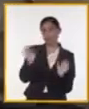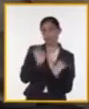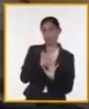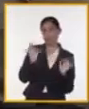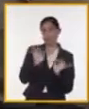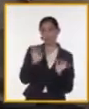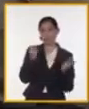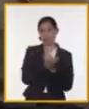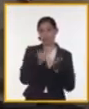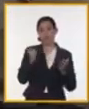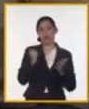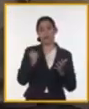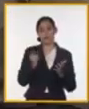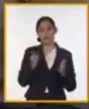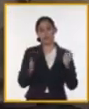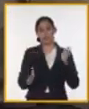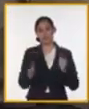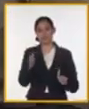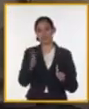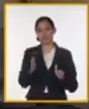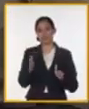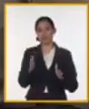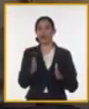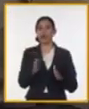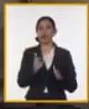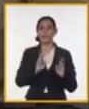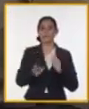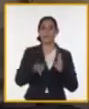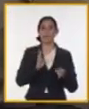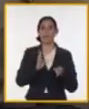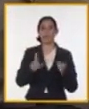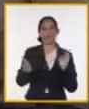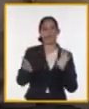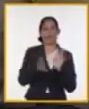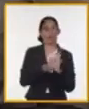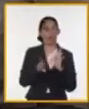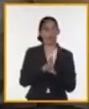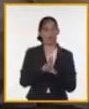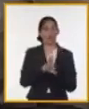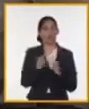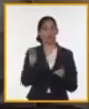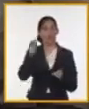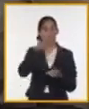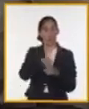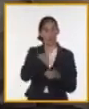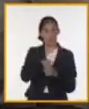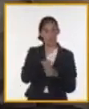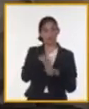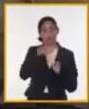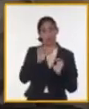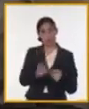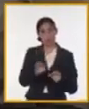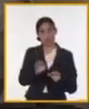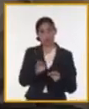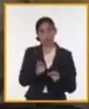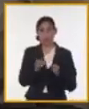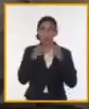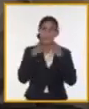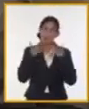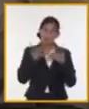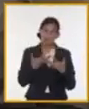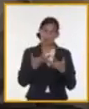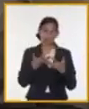el tiempo que transcurre de acuerdo al mandato de la propia ley, y así está en Gaceta, pero que se viene trabajando en la articulación de estas acciones